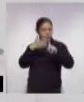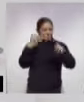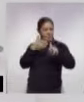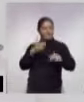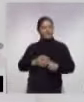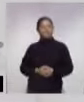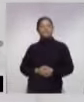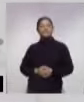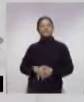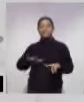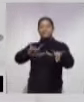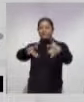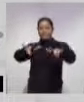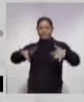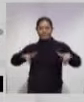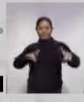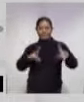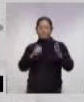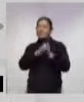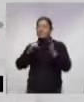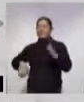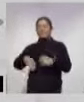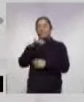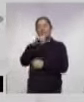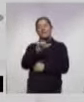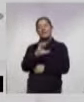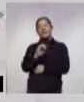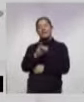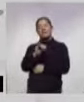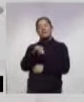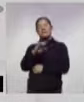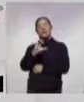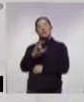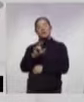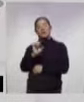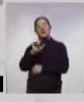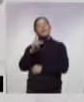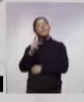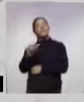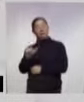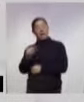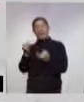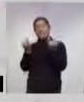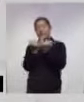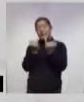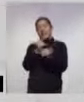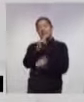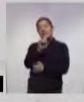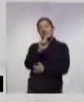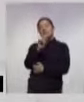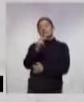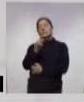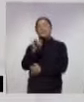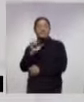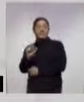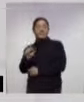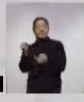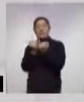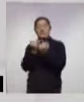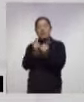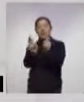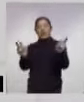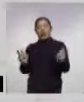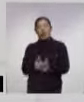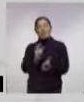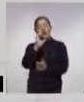a los títeres, como es el caso de Machincuepa, y también Tespis, y además van a contar con el apoyo del grupo